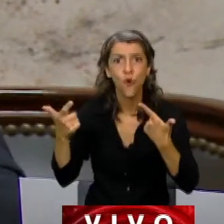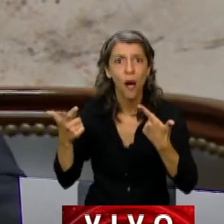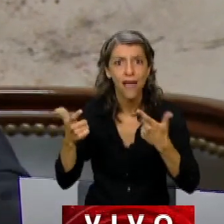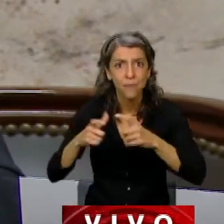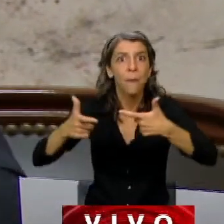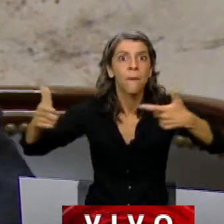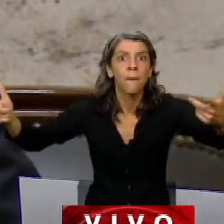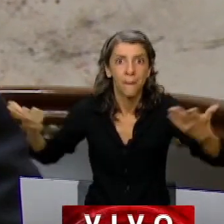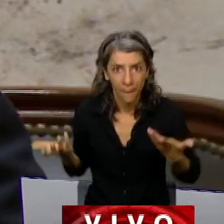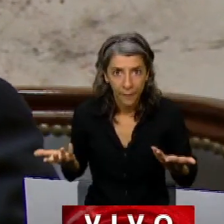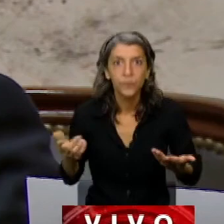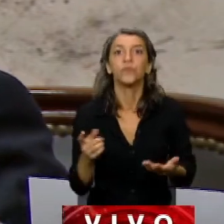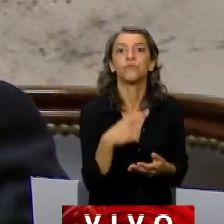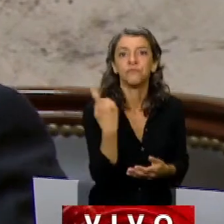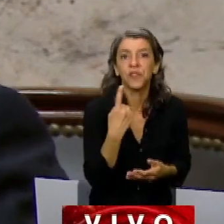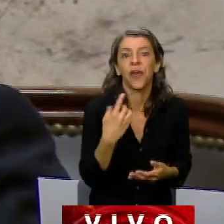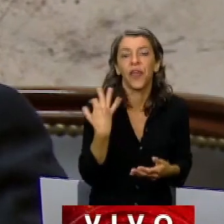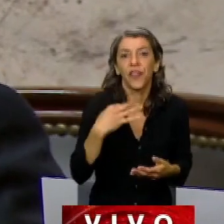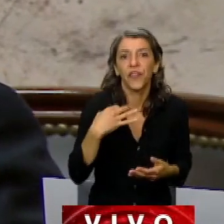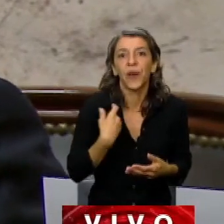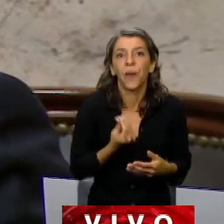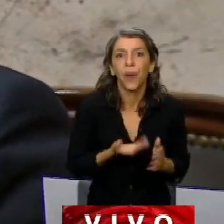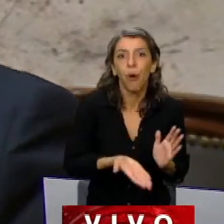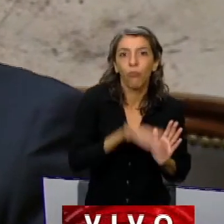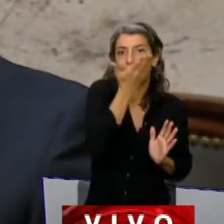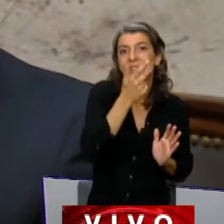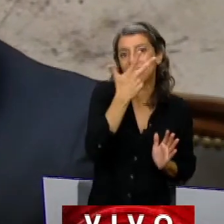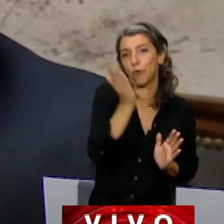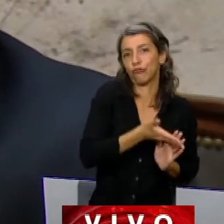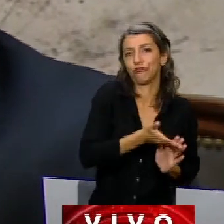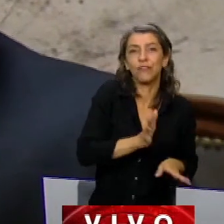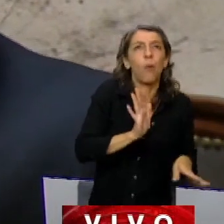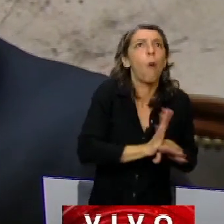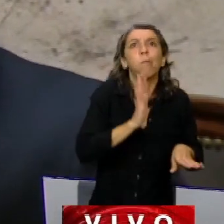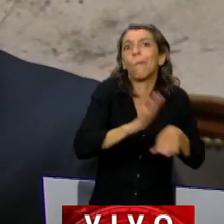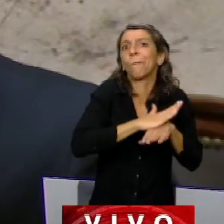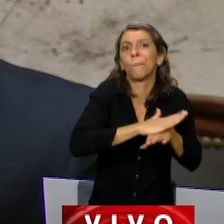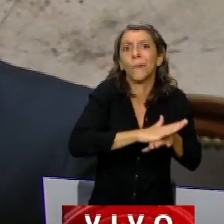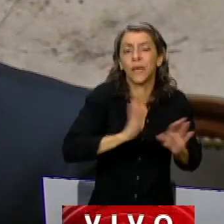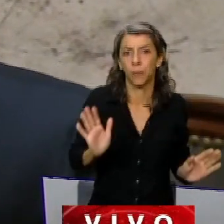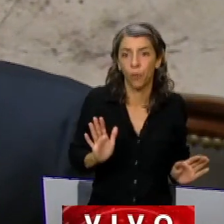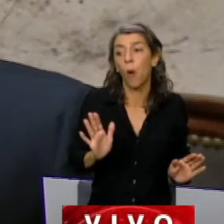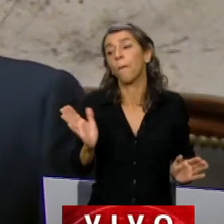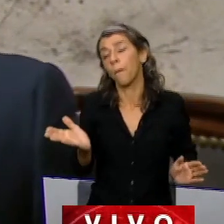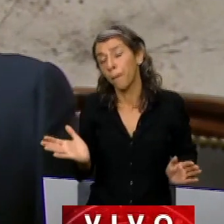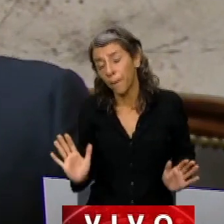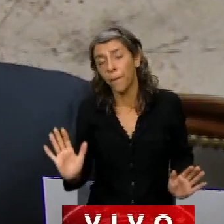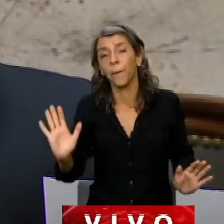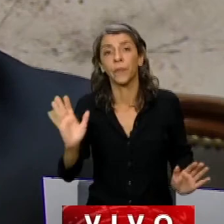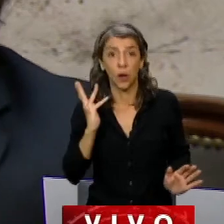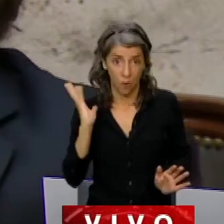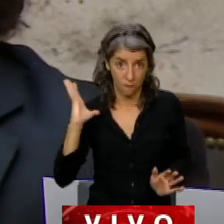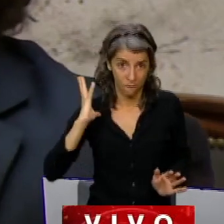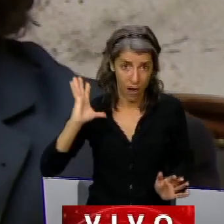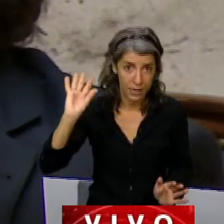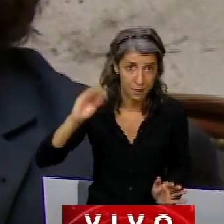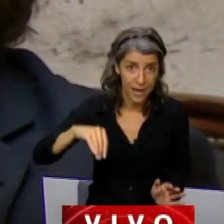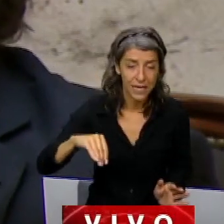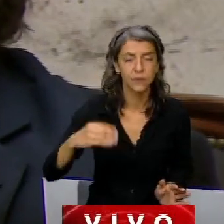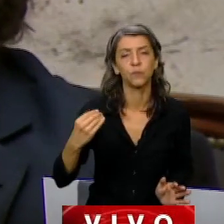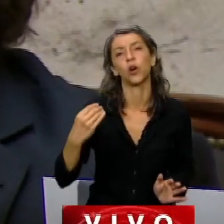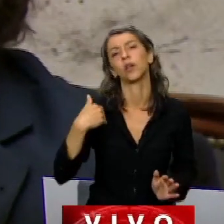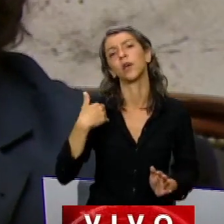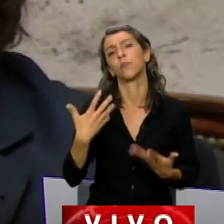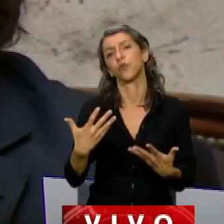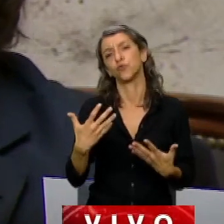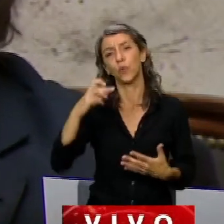lo menos crecer genuinamente un 3%. Pero como si todo esto fuera poco, al margen de que el PBI